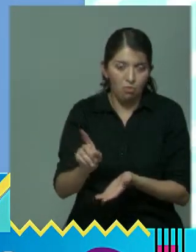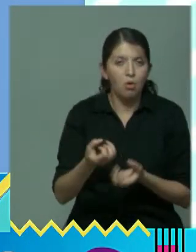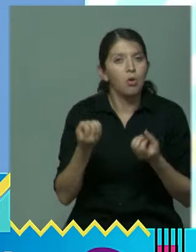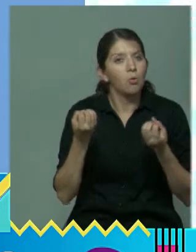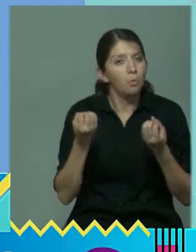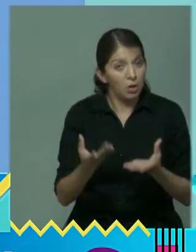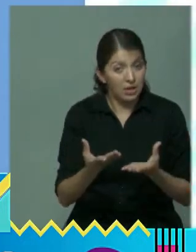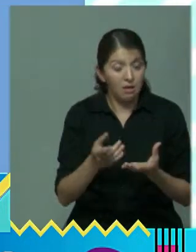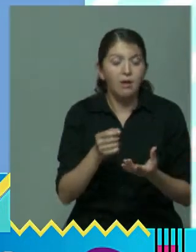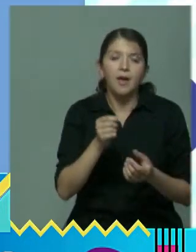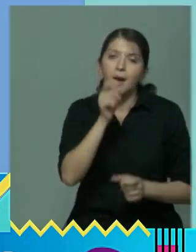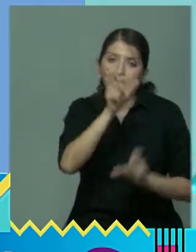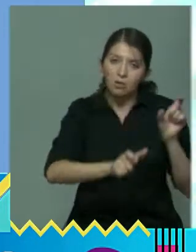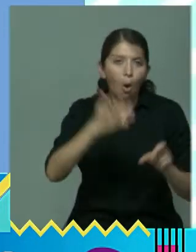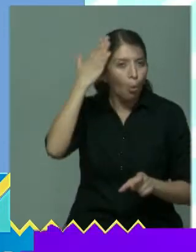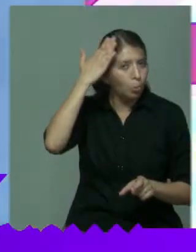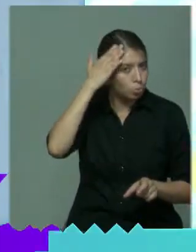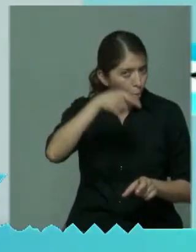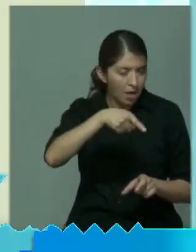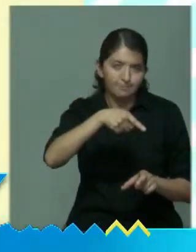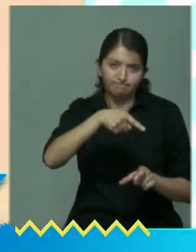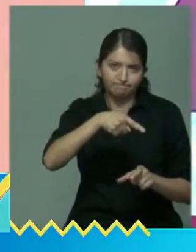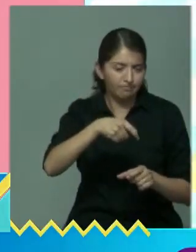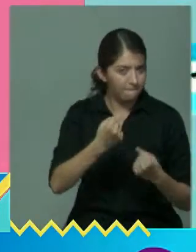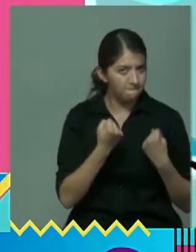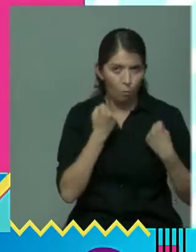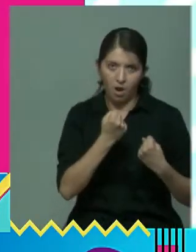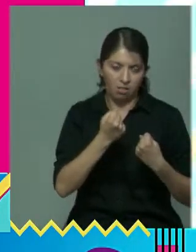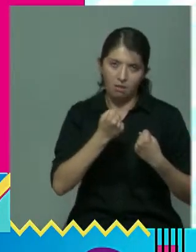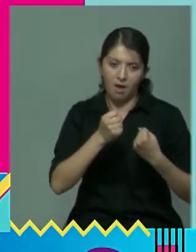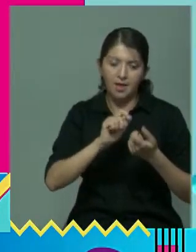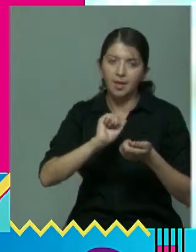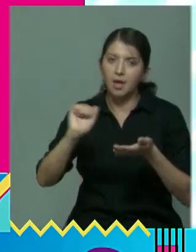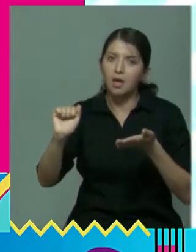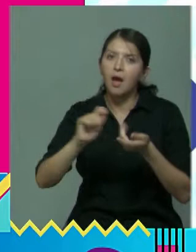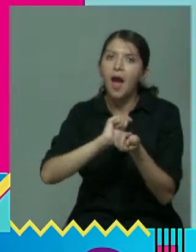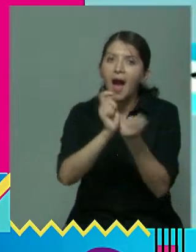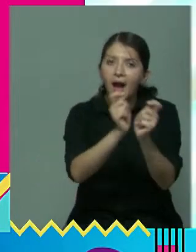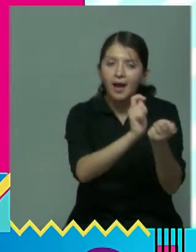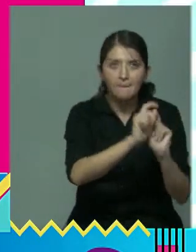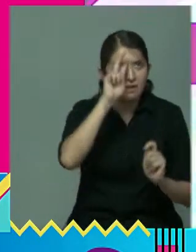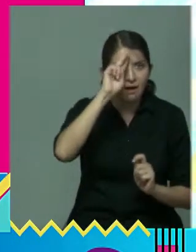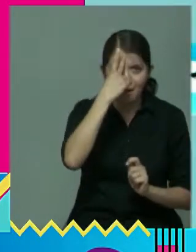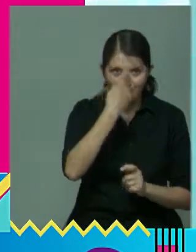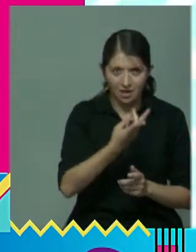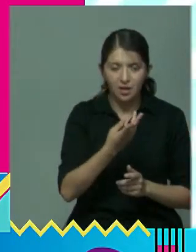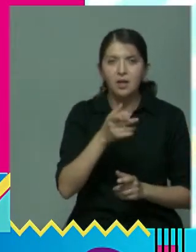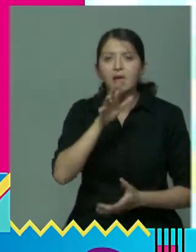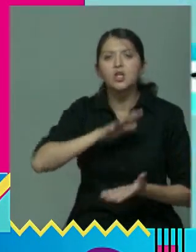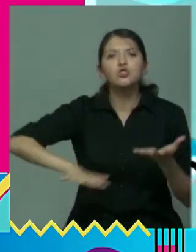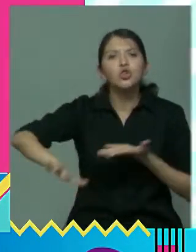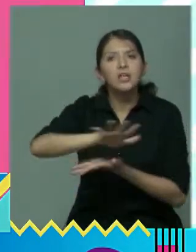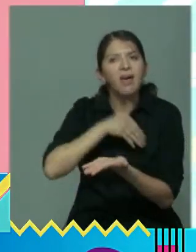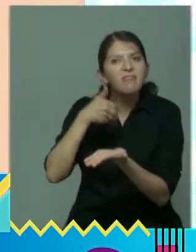son cuestiones culturales que hay que ir derribando con información. Porque me parece que en definitiva nadie quiere vivir en una sociedad que discrimina, nadie